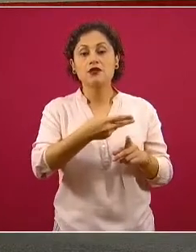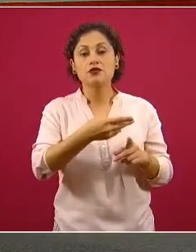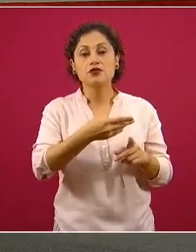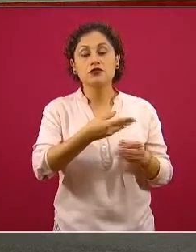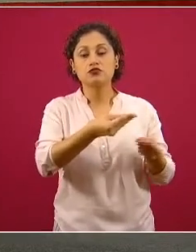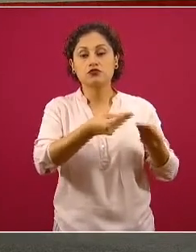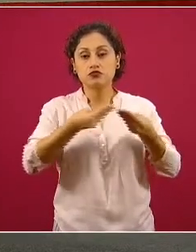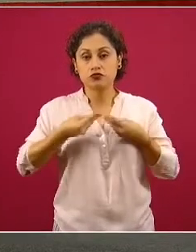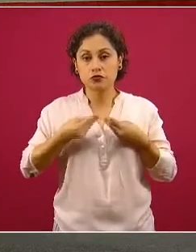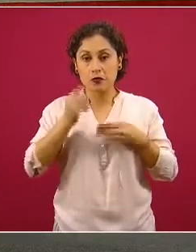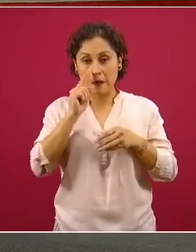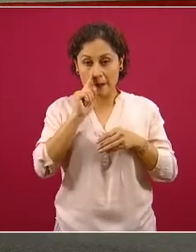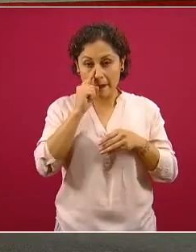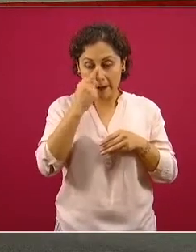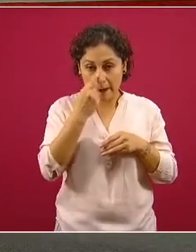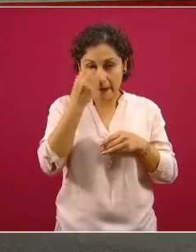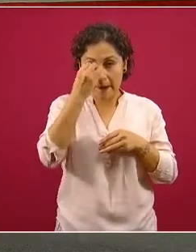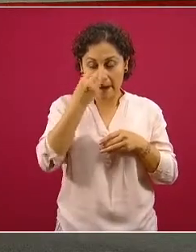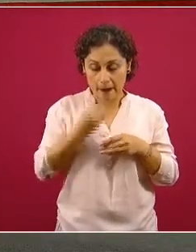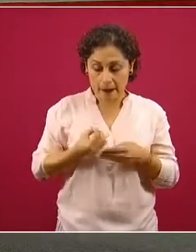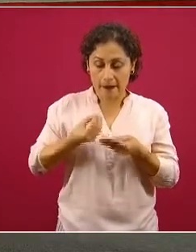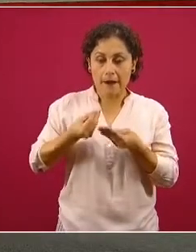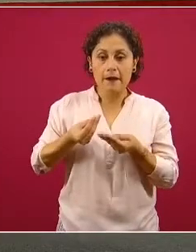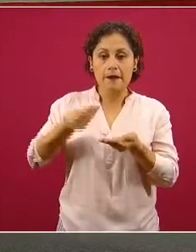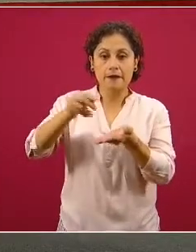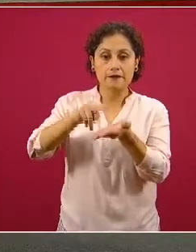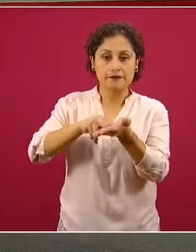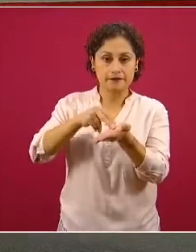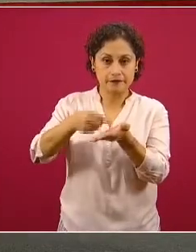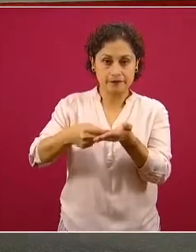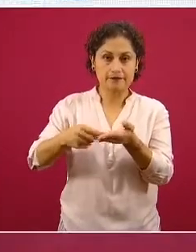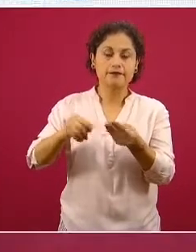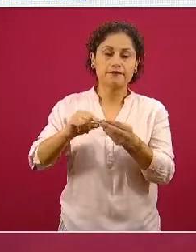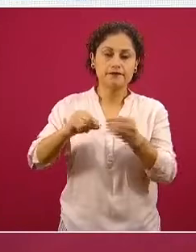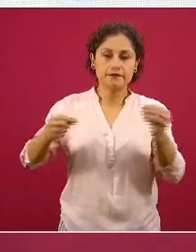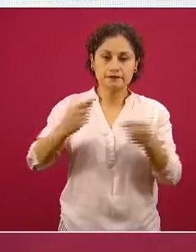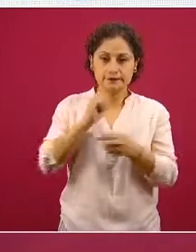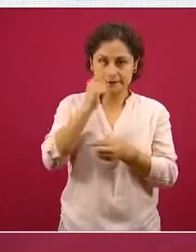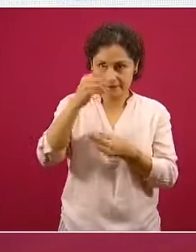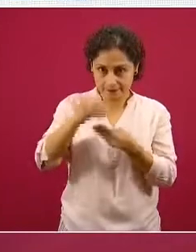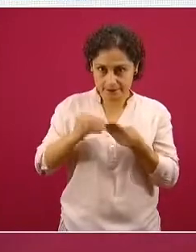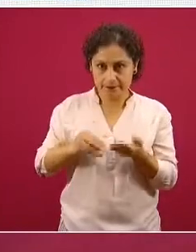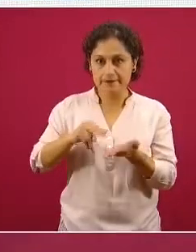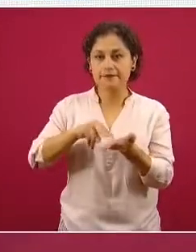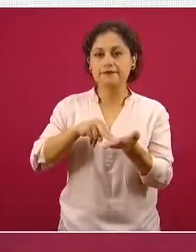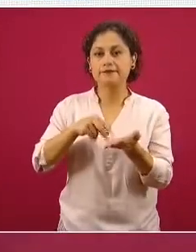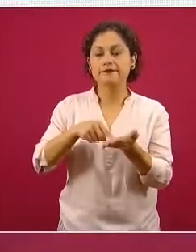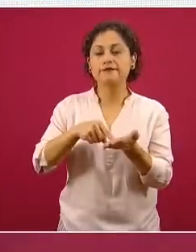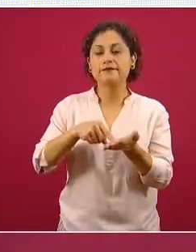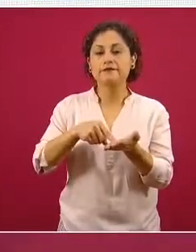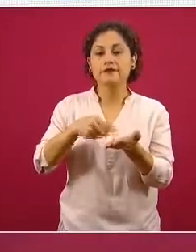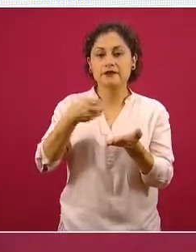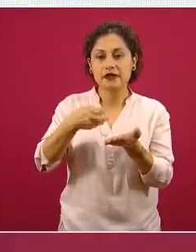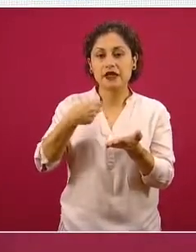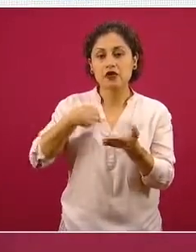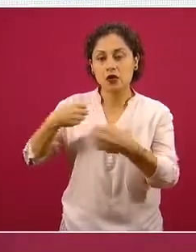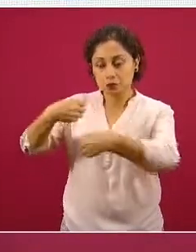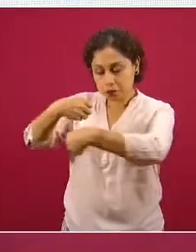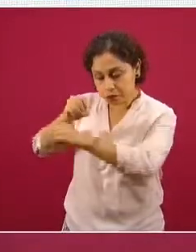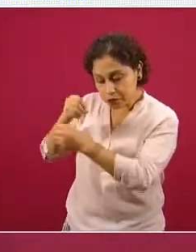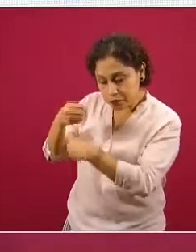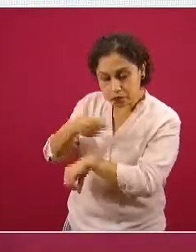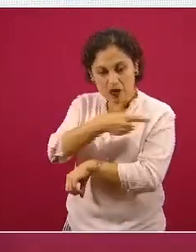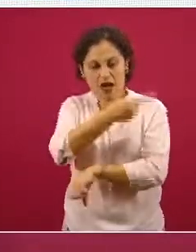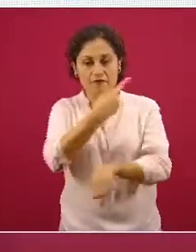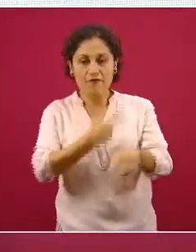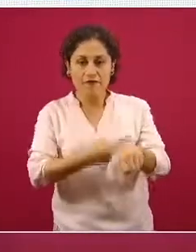comentado, porque quiero identificar si la persona tiene COVID o no tiene COVID, es decir, tiene o no la